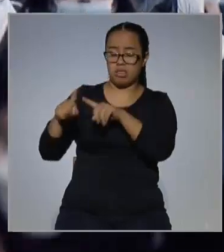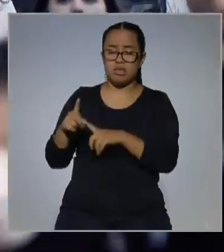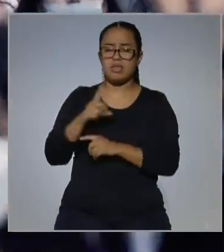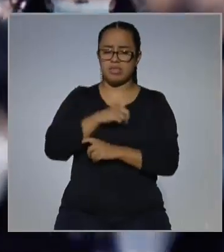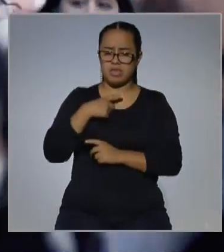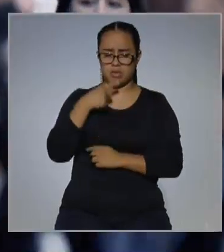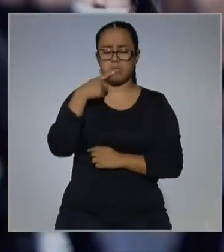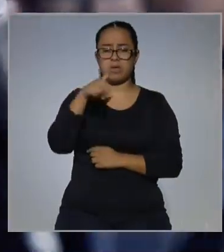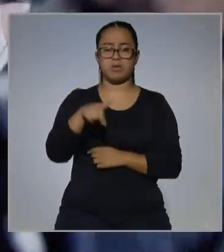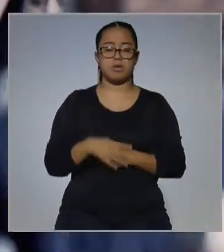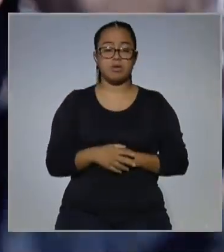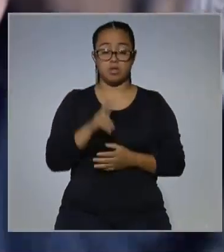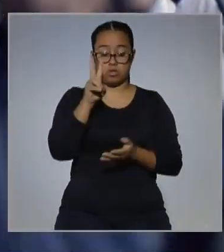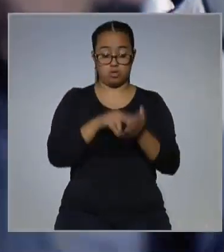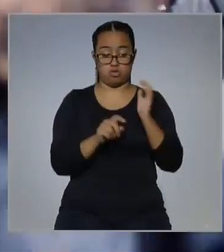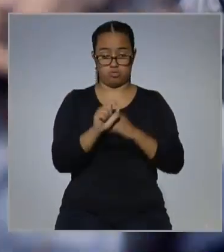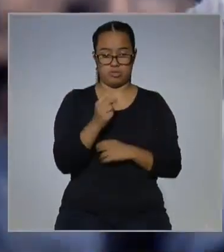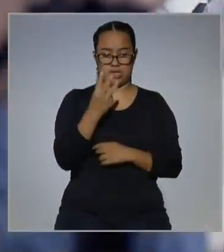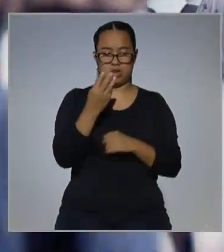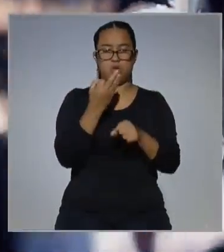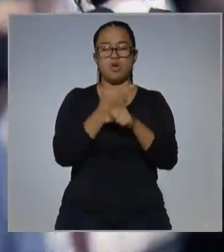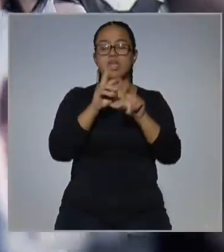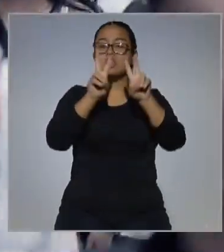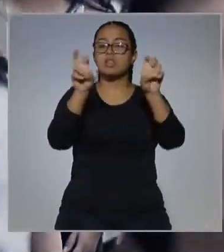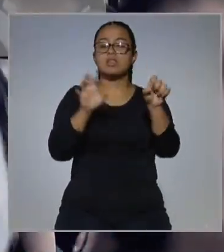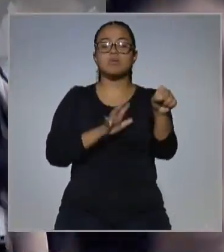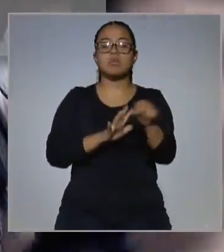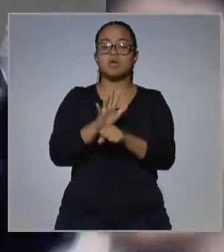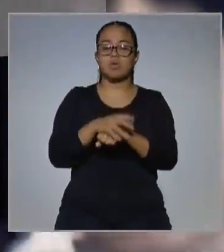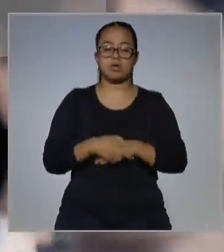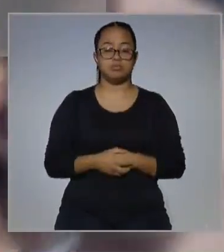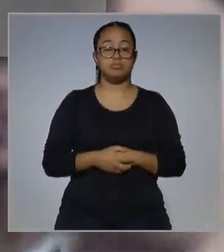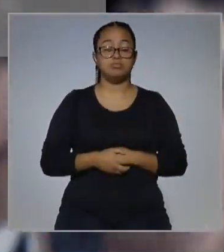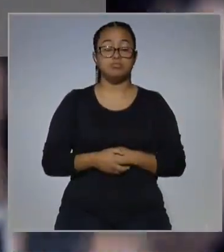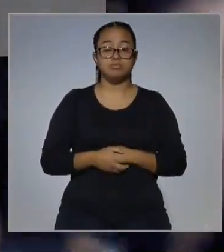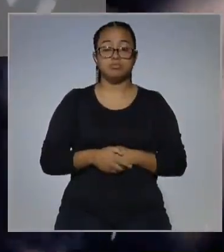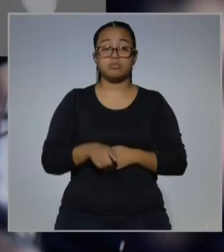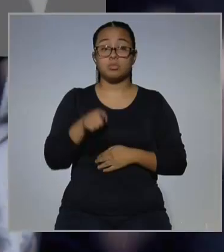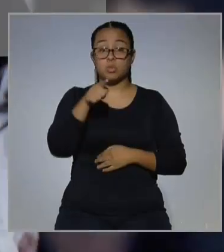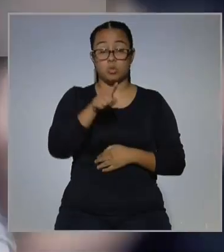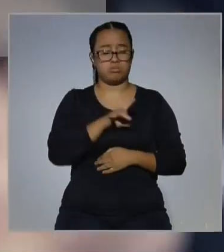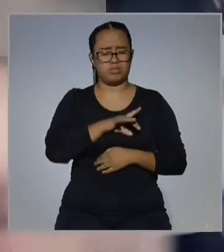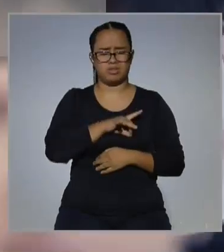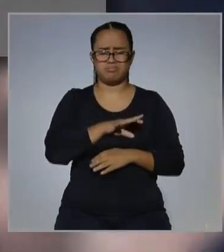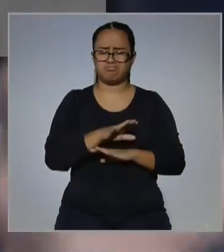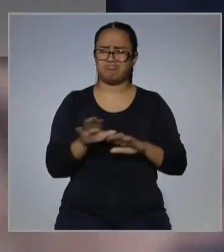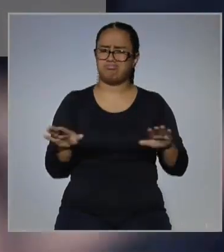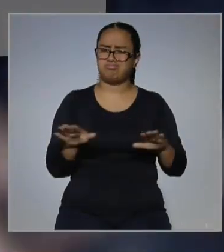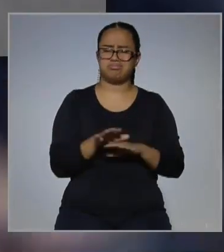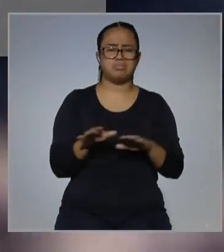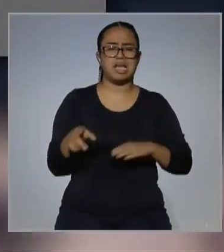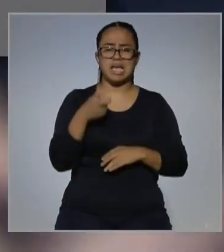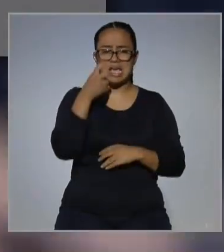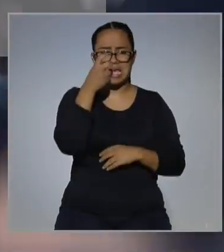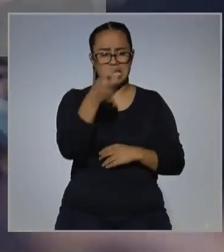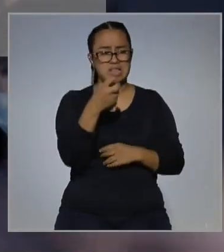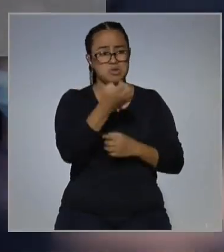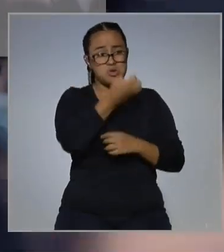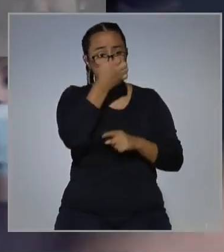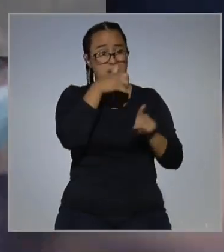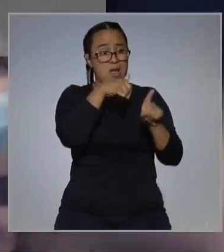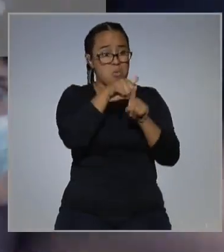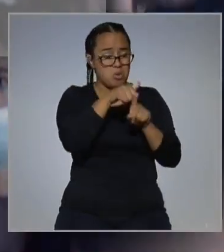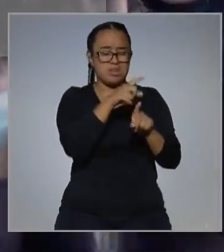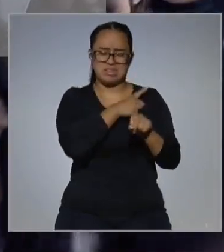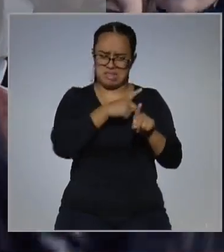En 2023, el lema de este día es No al miedo, acabar con la violencia escolar